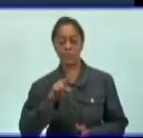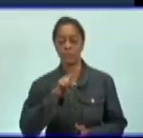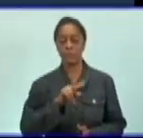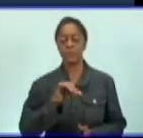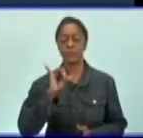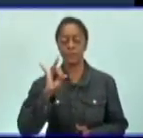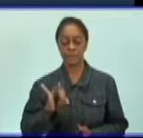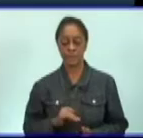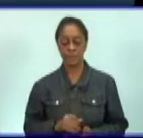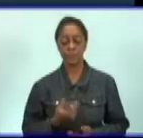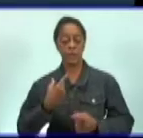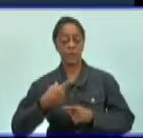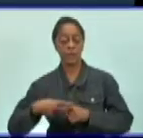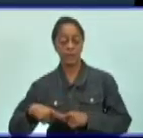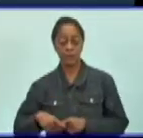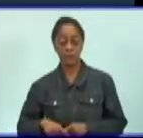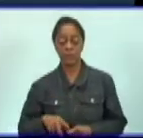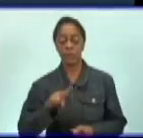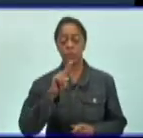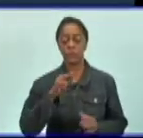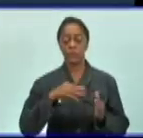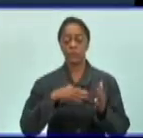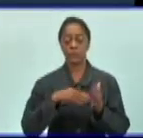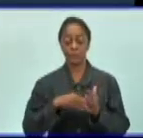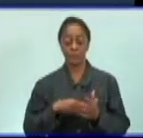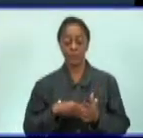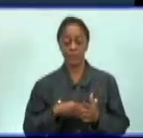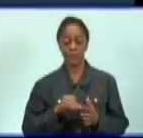4.827, el otro